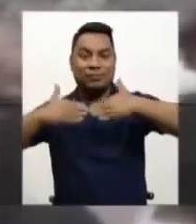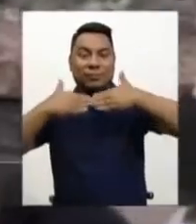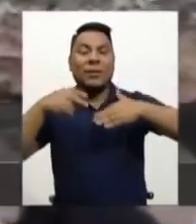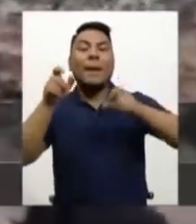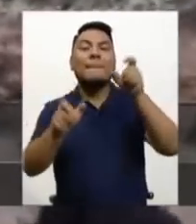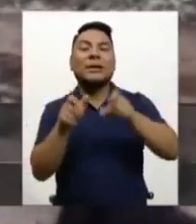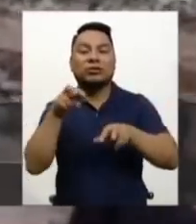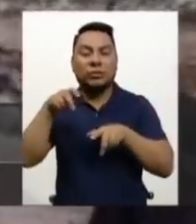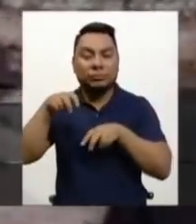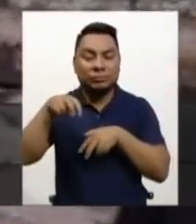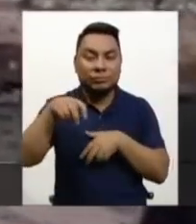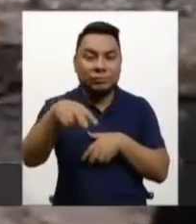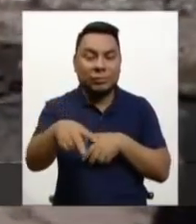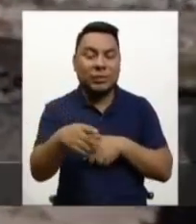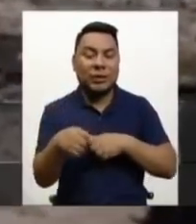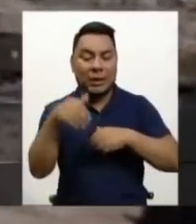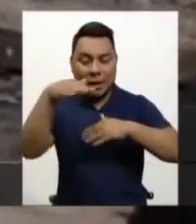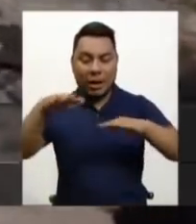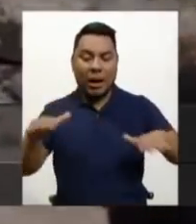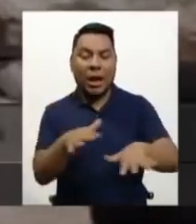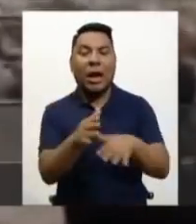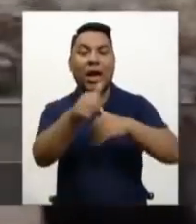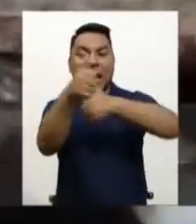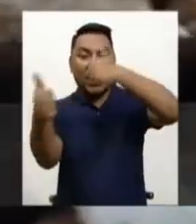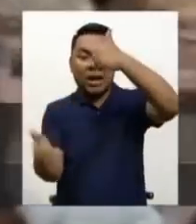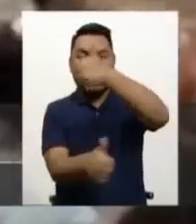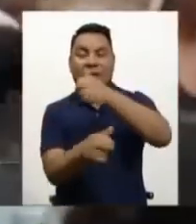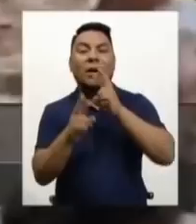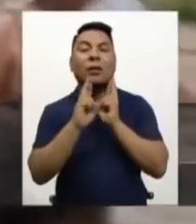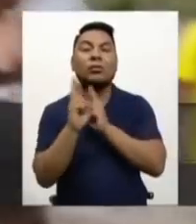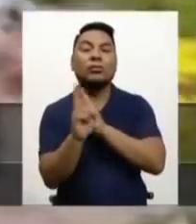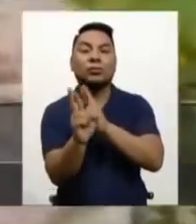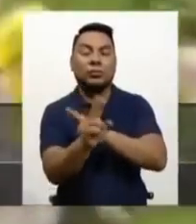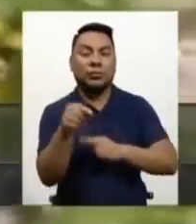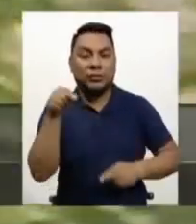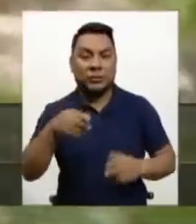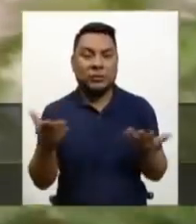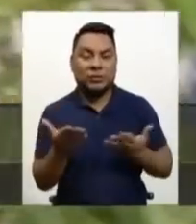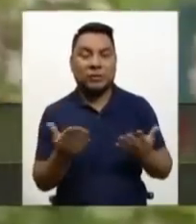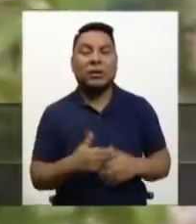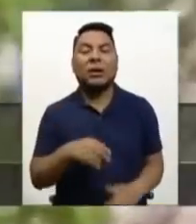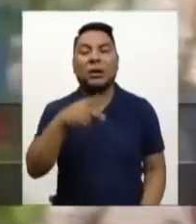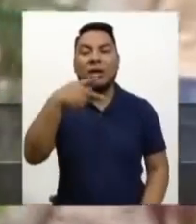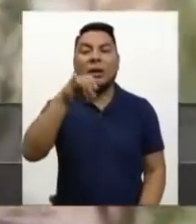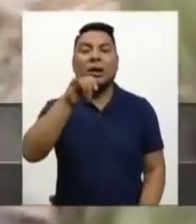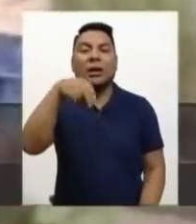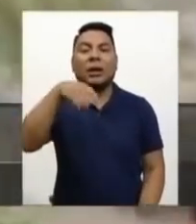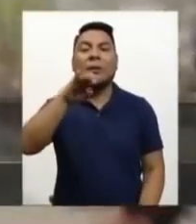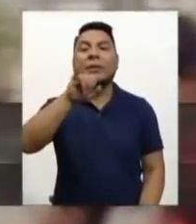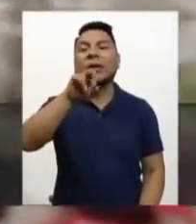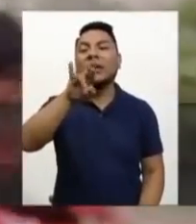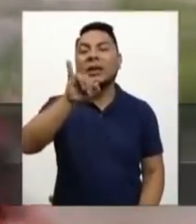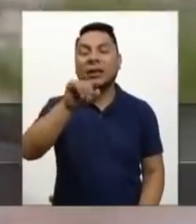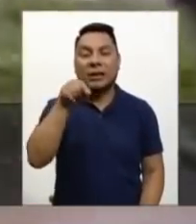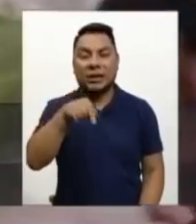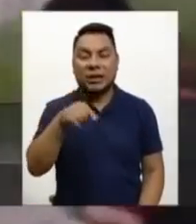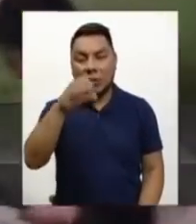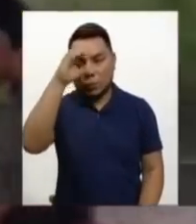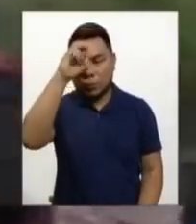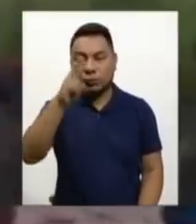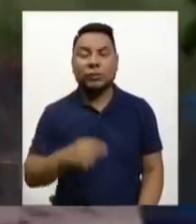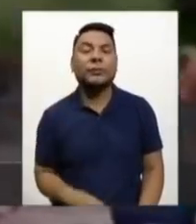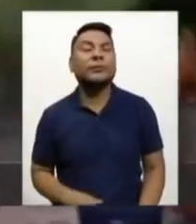que cruza el río Quimbiri, acá en el Brain, ¿no?, en el distrito de Quimbiri, debido a la